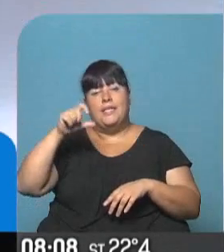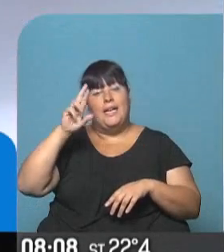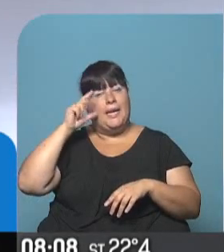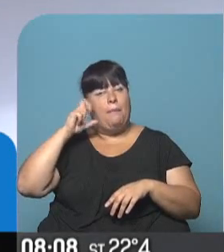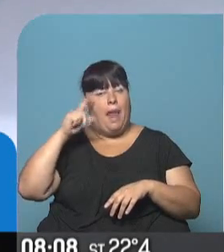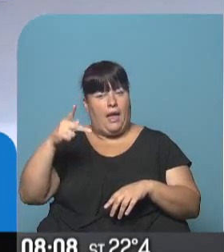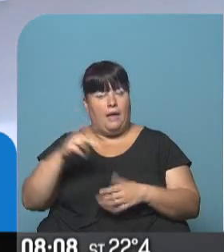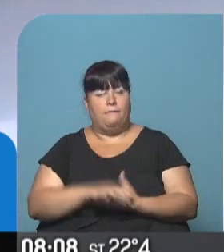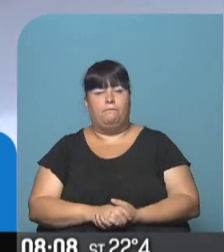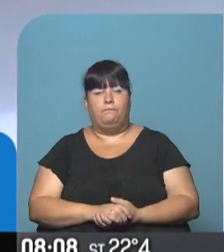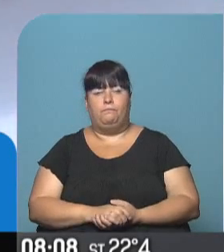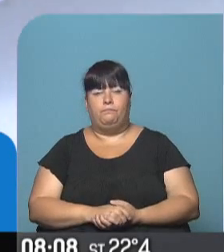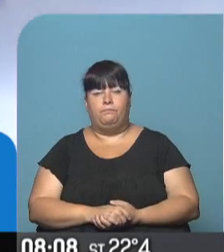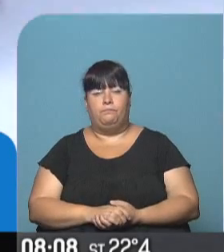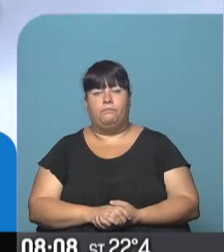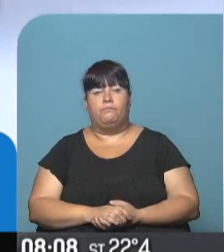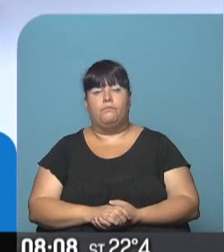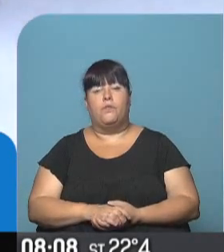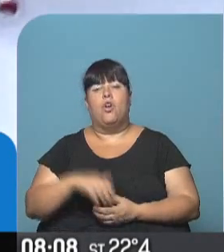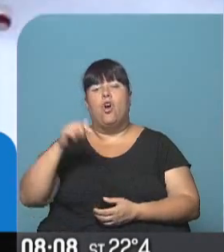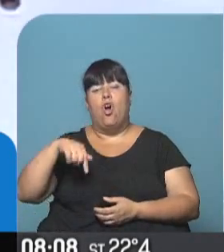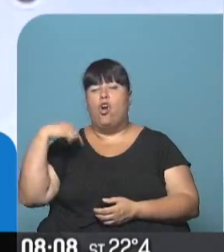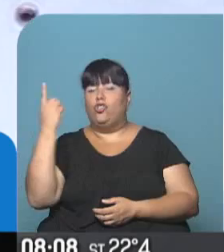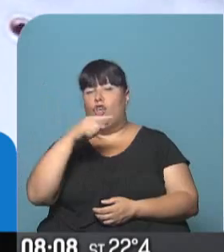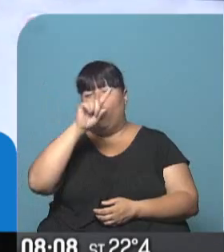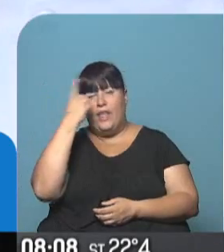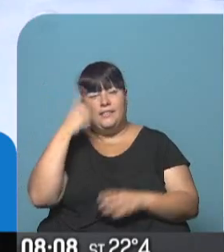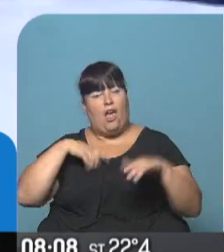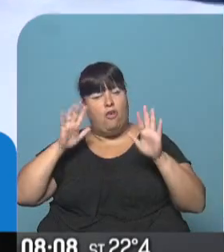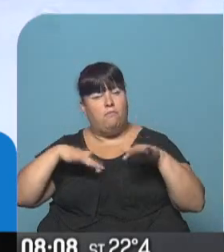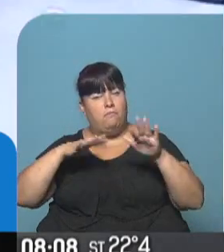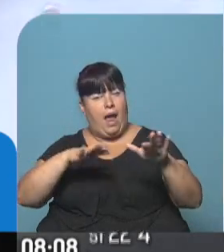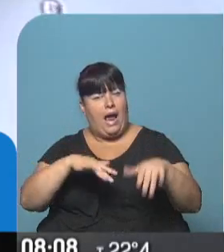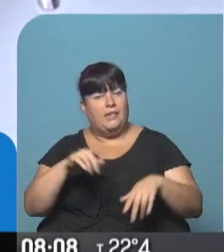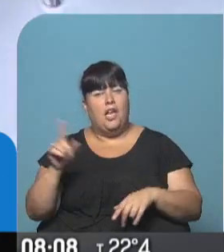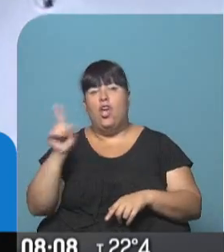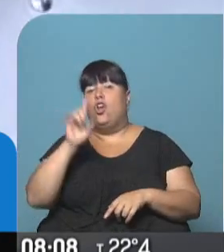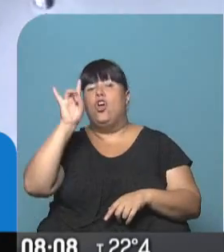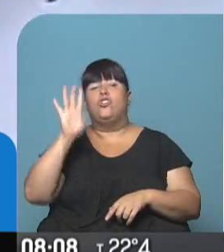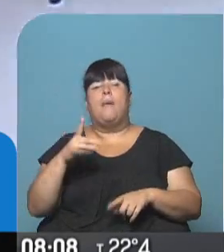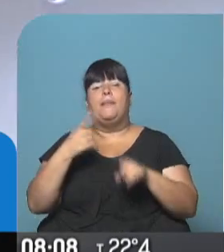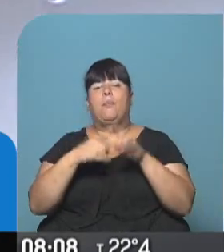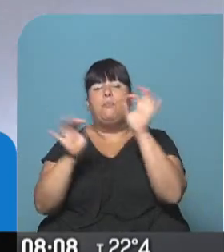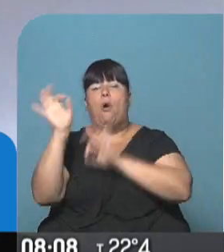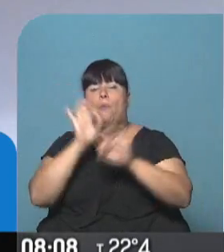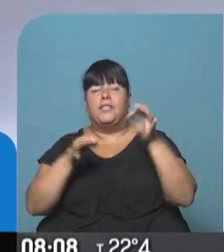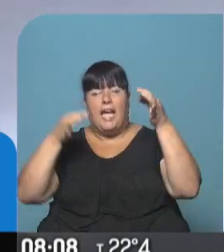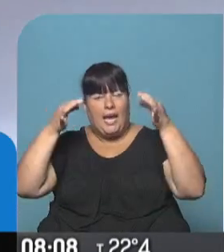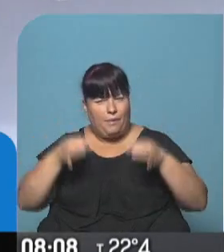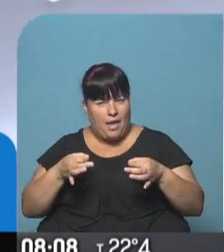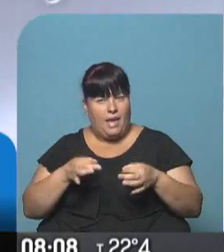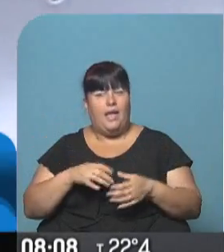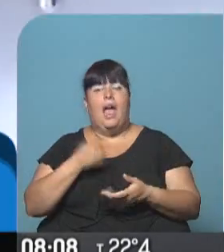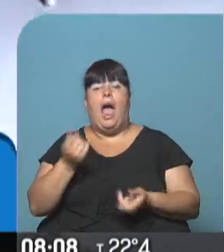Kreplak. Por eso hoy los estatales marchamos, no solamente por un porcentaje digno